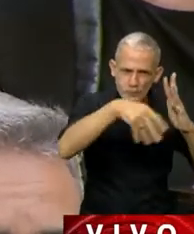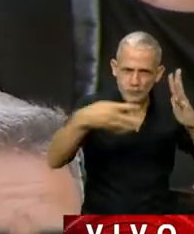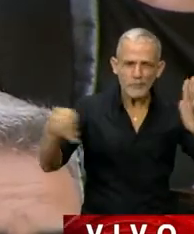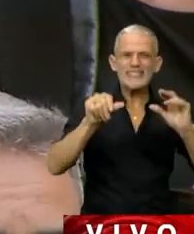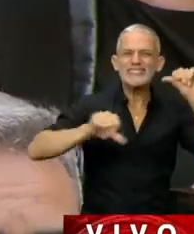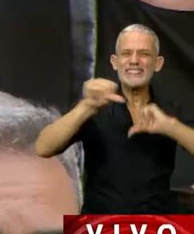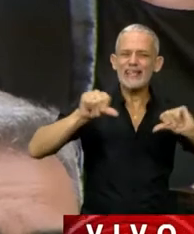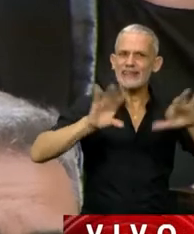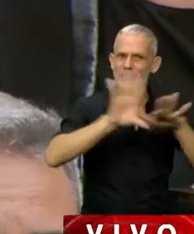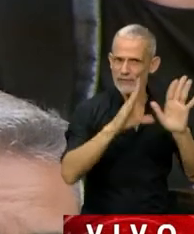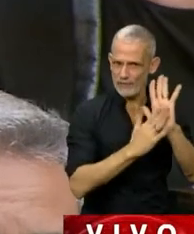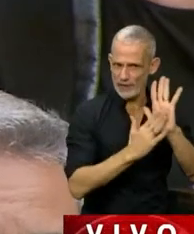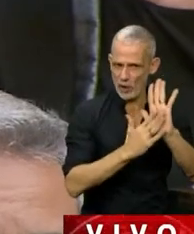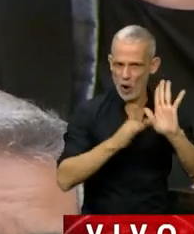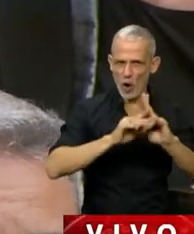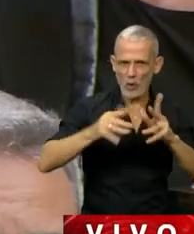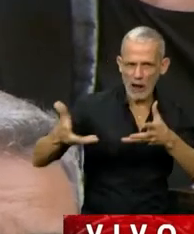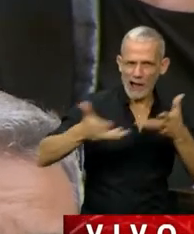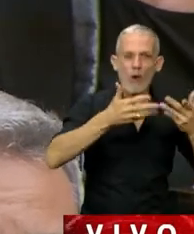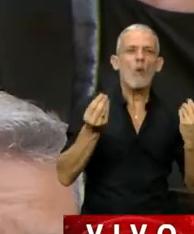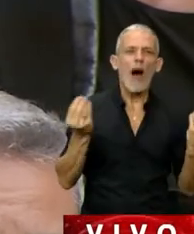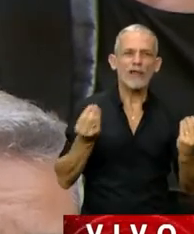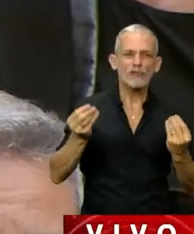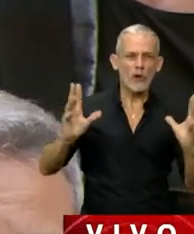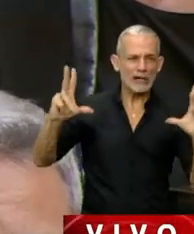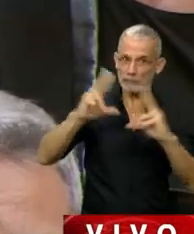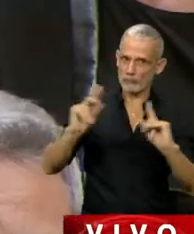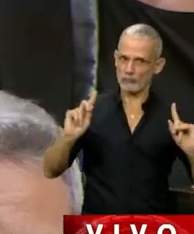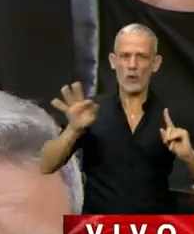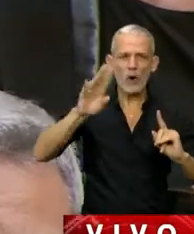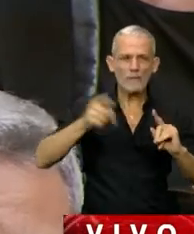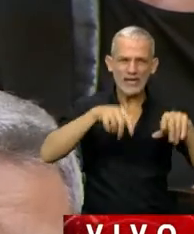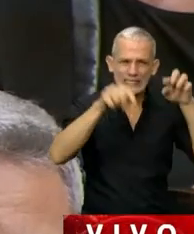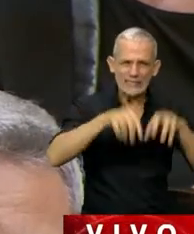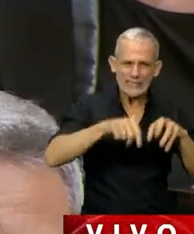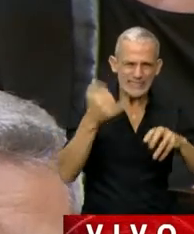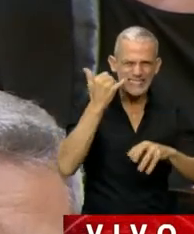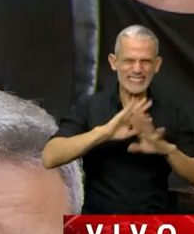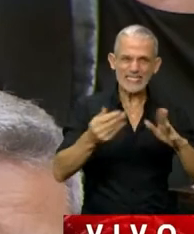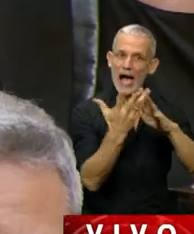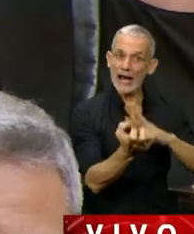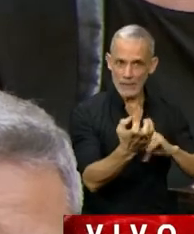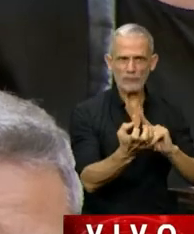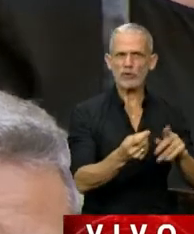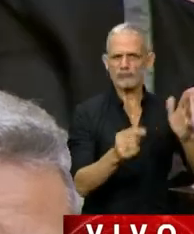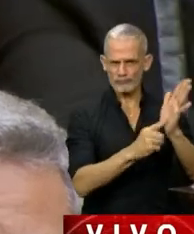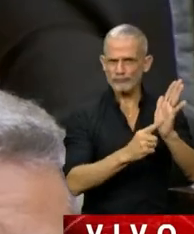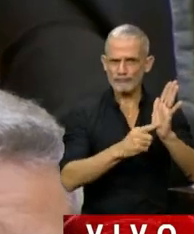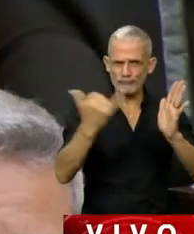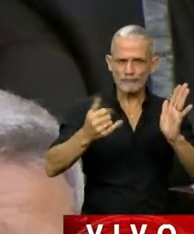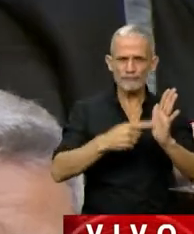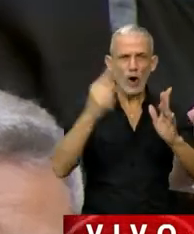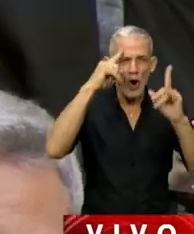científico. Respecto de eso, quiero decir también que en las versiones taquigráficas se da cuenta de